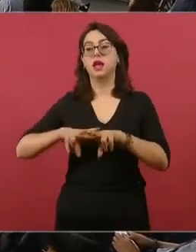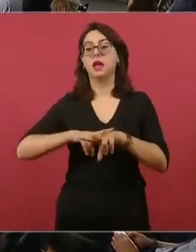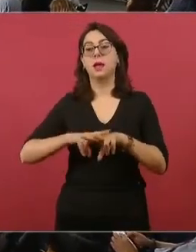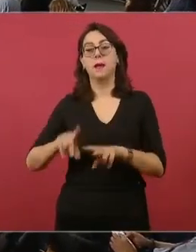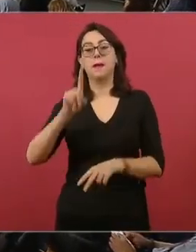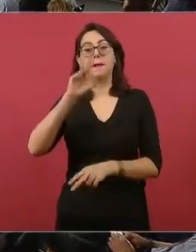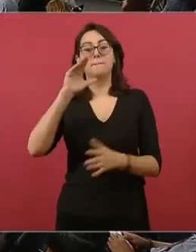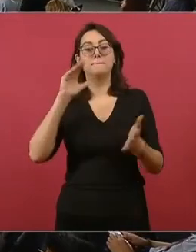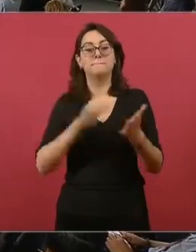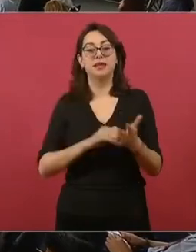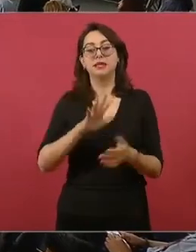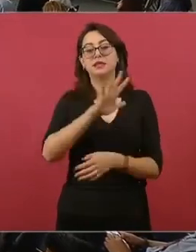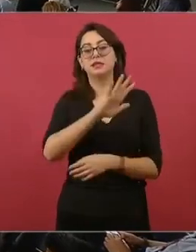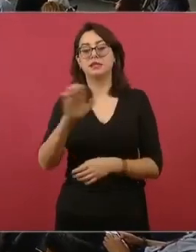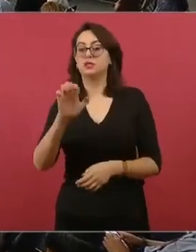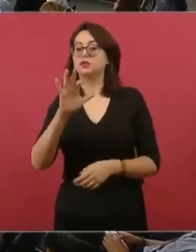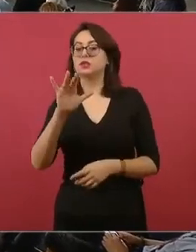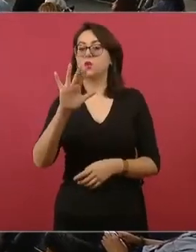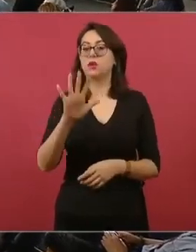a Cancún.